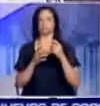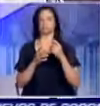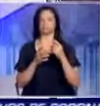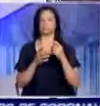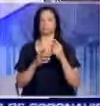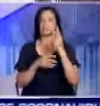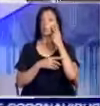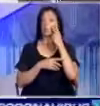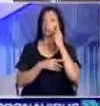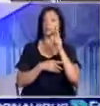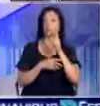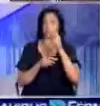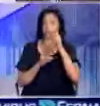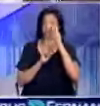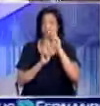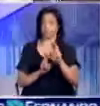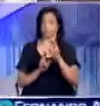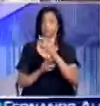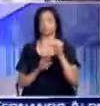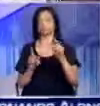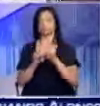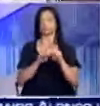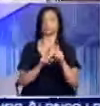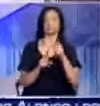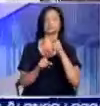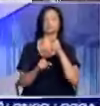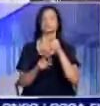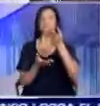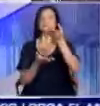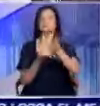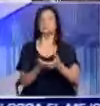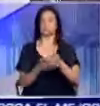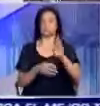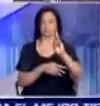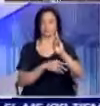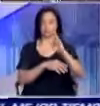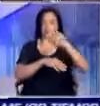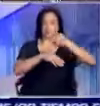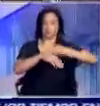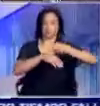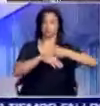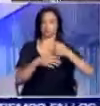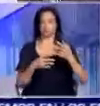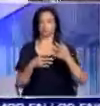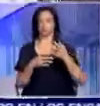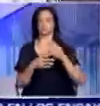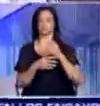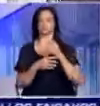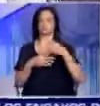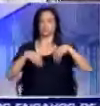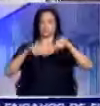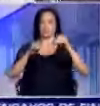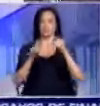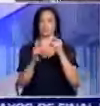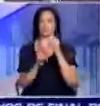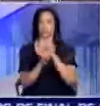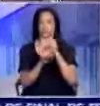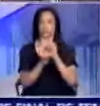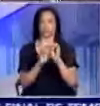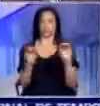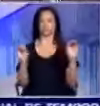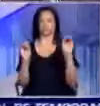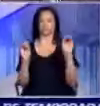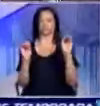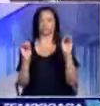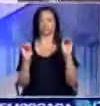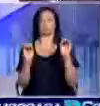cumple eso eh Y sobre todo quién garantiza que a las 6 de la tarde no se venda un trago de nada